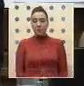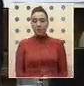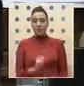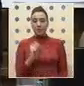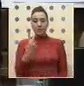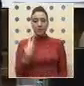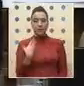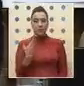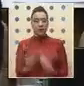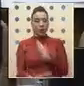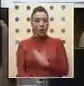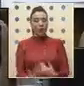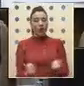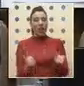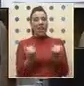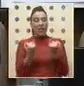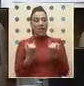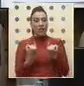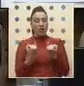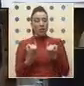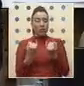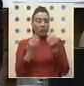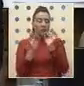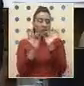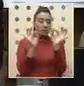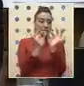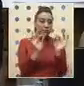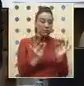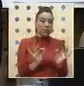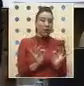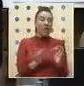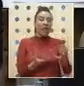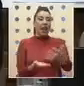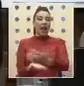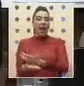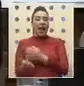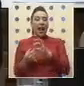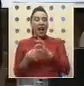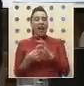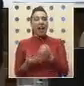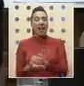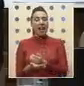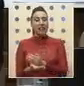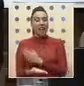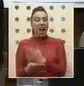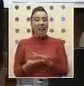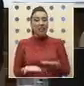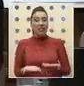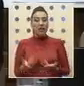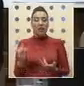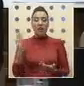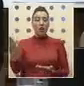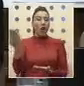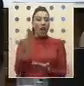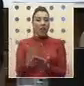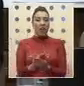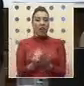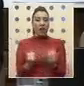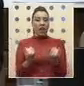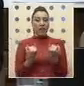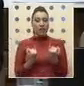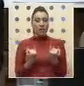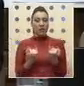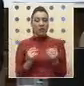le hemos pedido al gobierno información desagregada de la recaudación. Al menos hasta ahora no hemos recibido esa información,